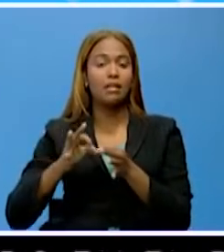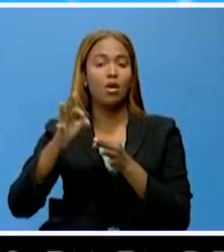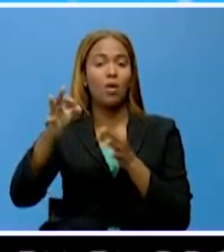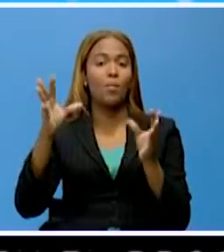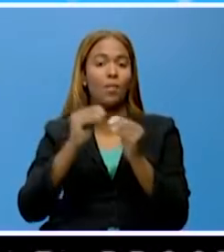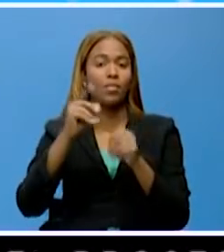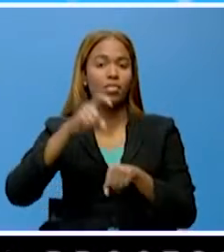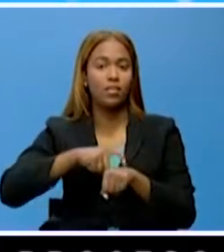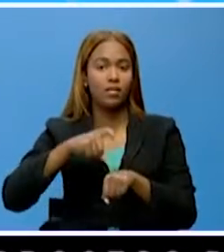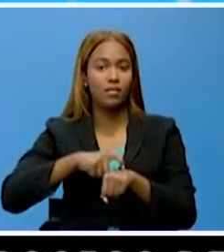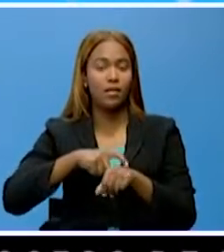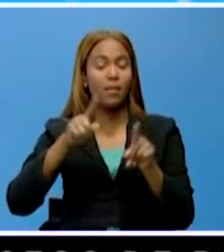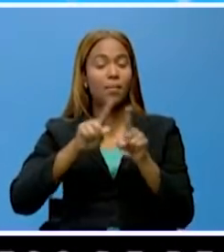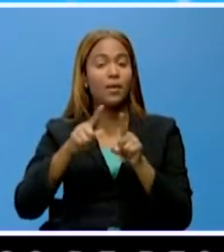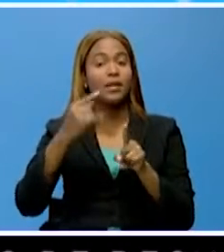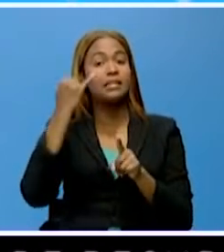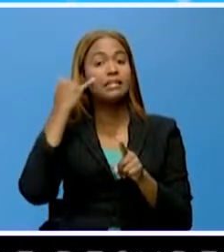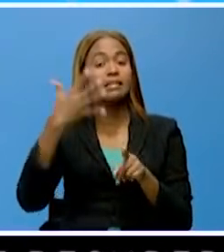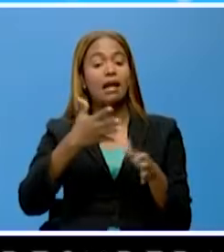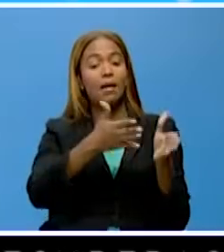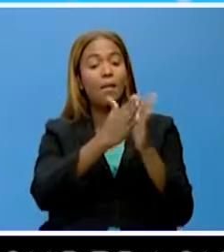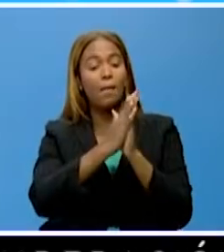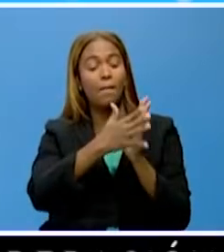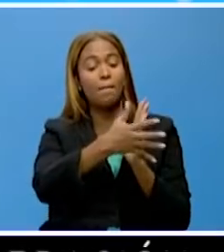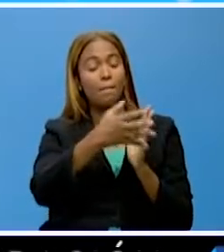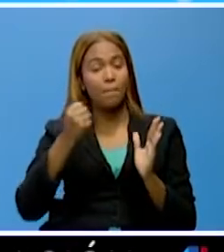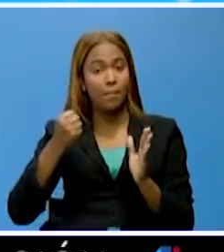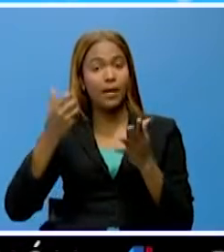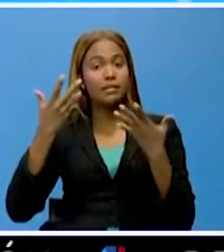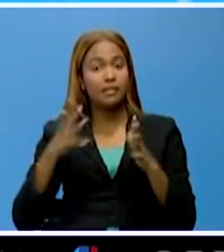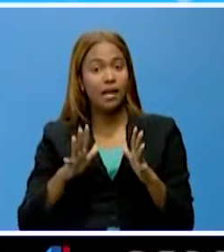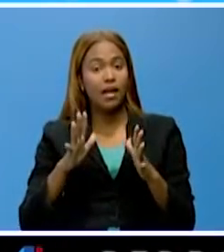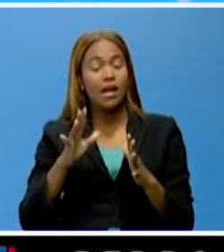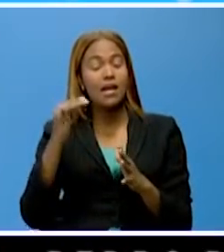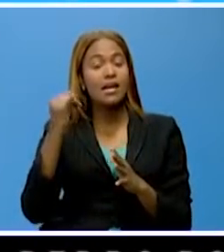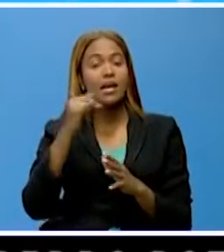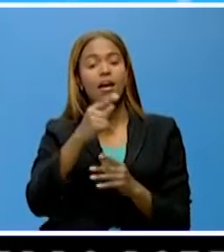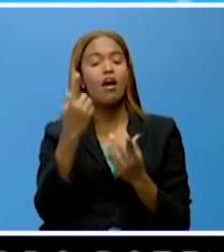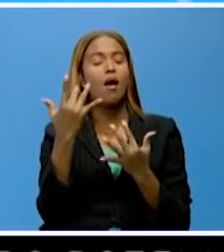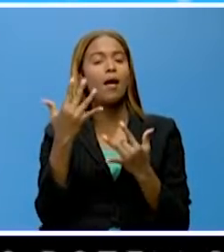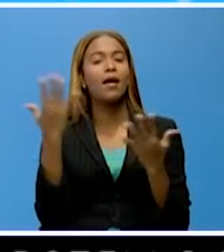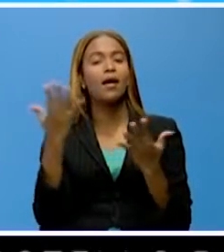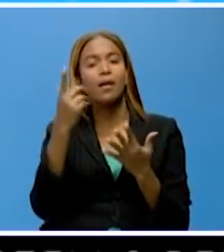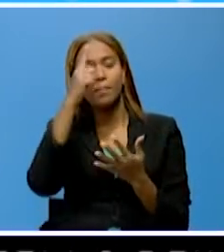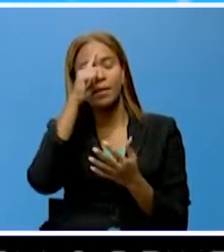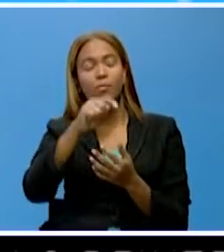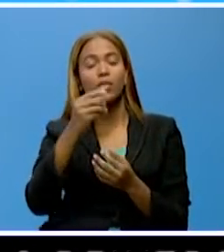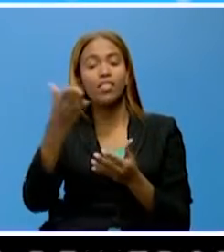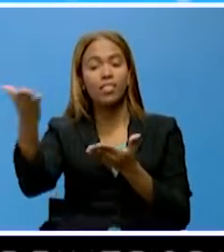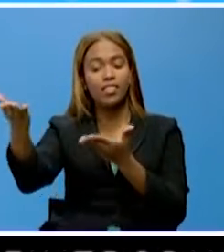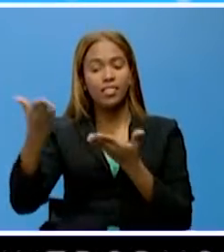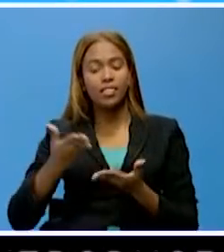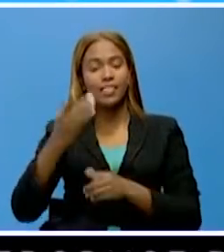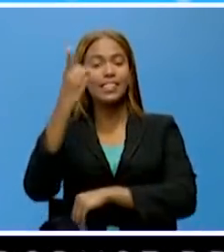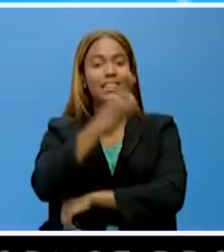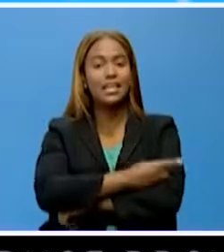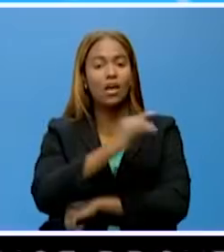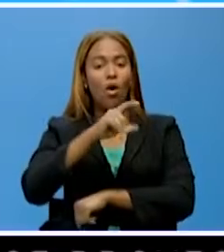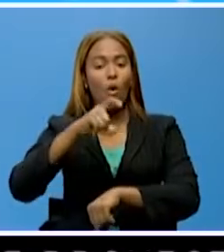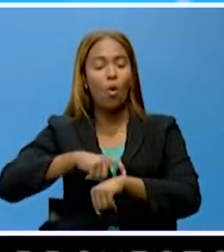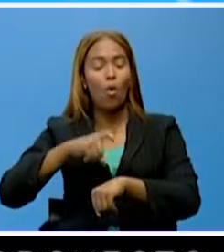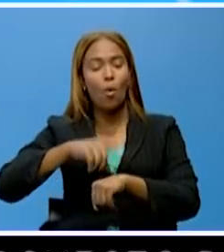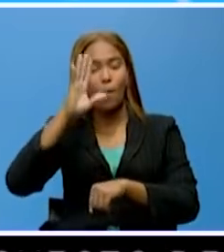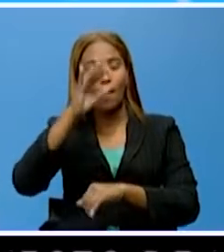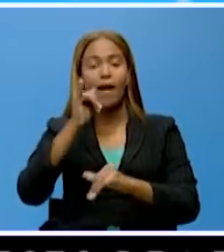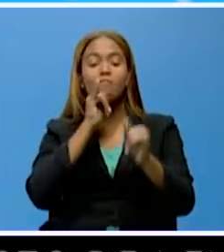más tiempo. Pero si ya le llegó a usted la aprobación, lo que está presto ya es para que le llegue el día y la hora en que va a ser